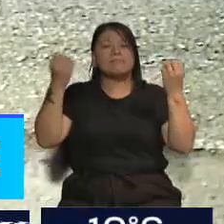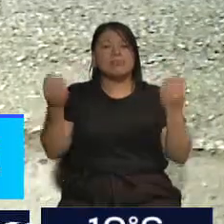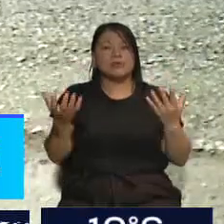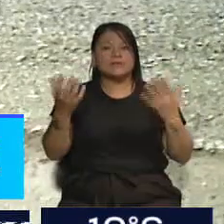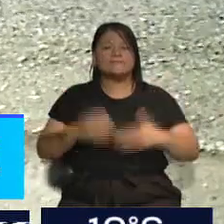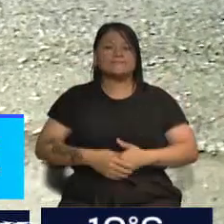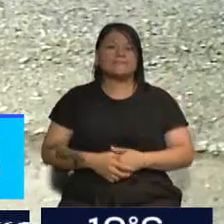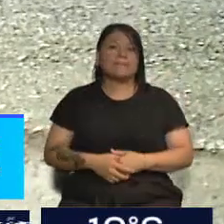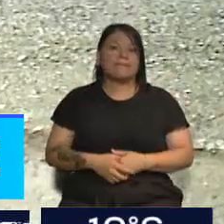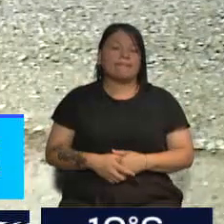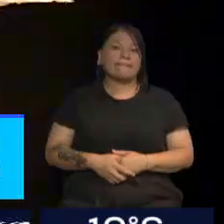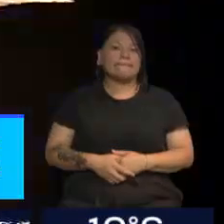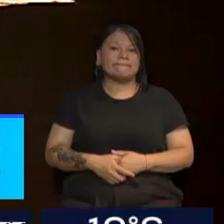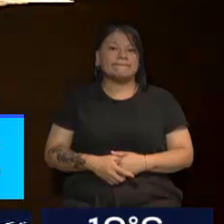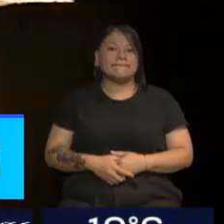la genealogía